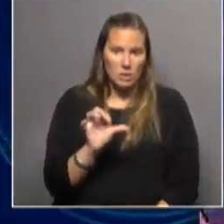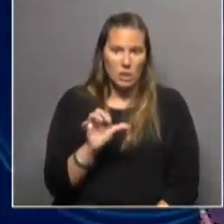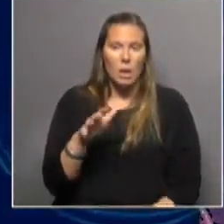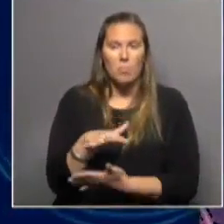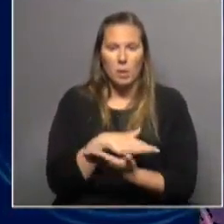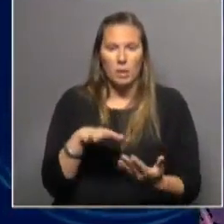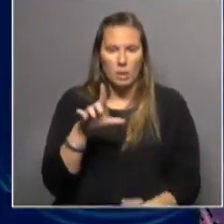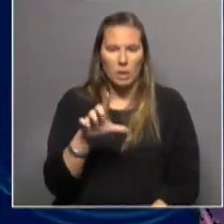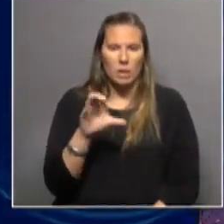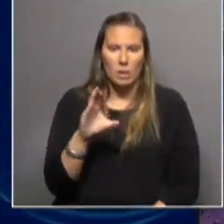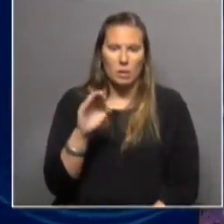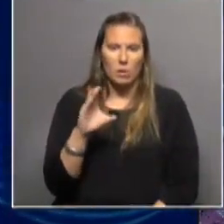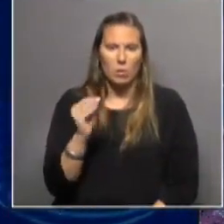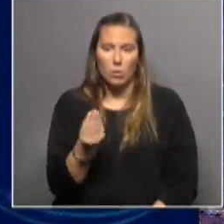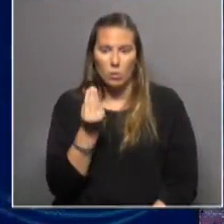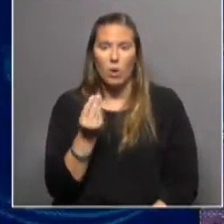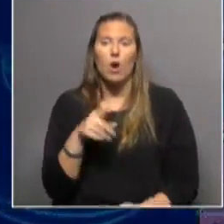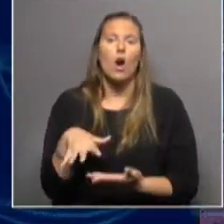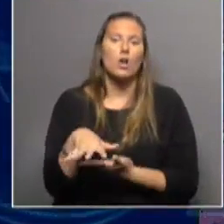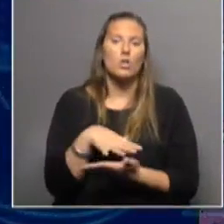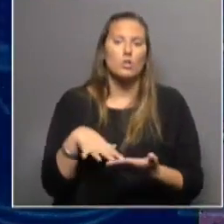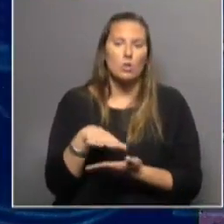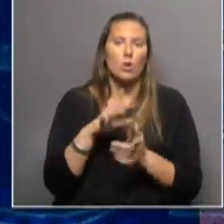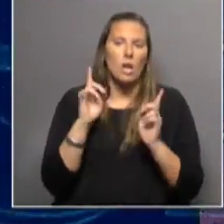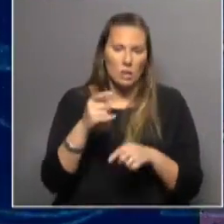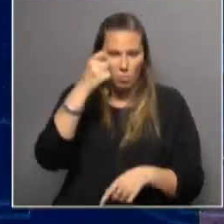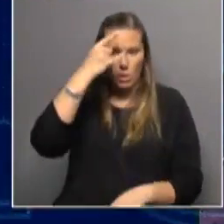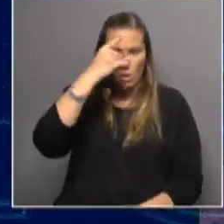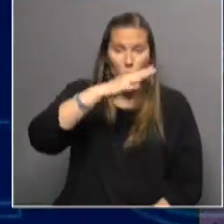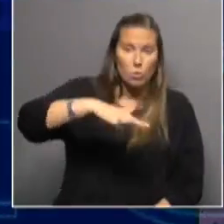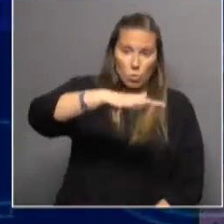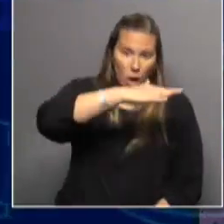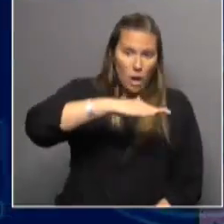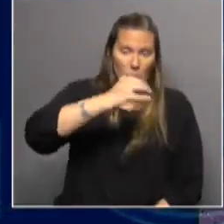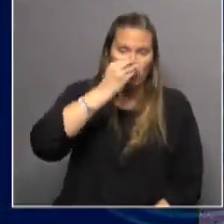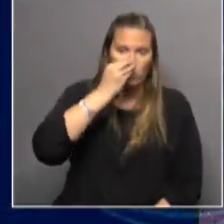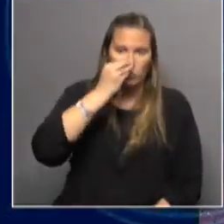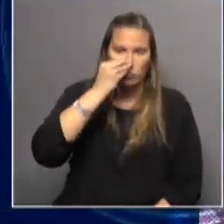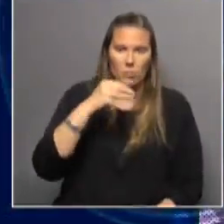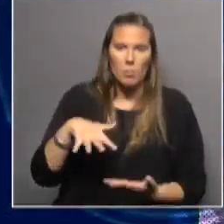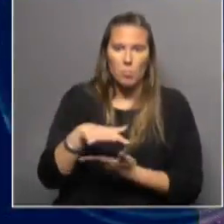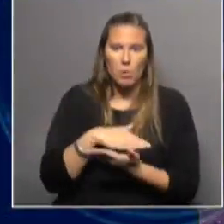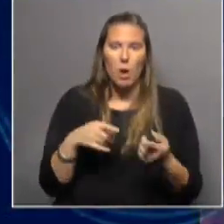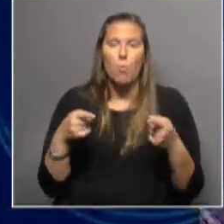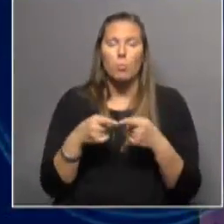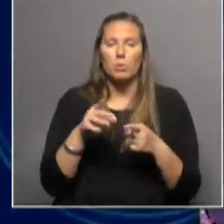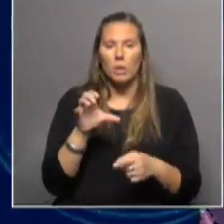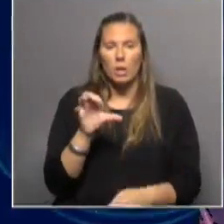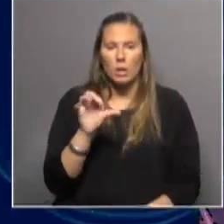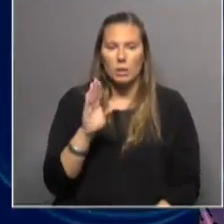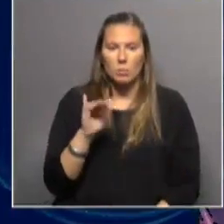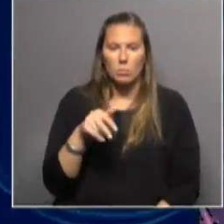Leco está en una zona también que es de uso rural el parque Punta Espinillo